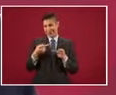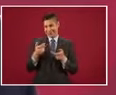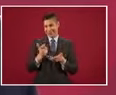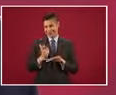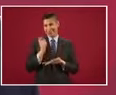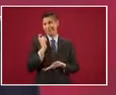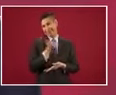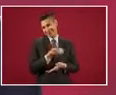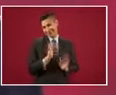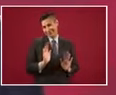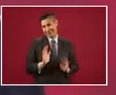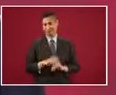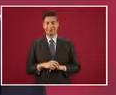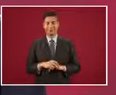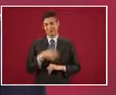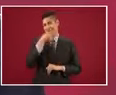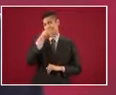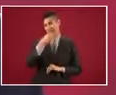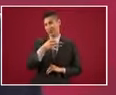Este